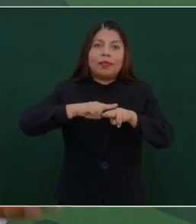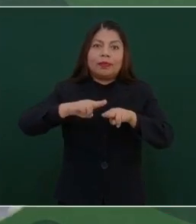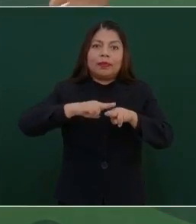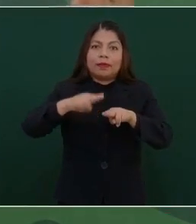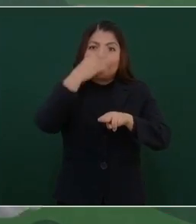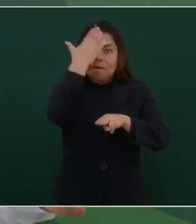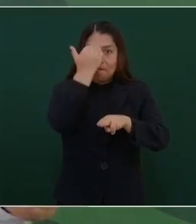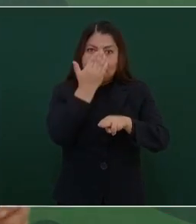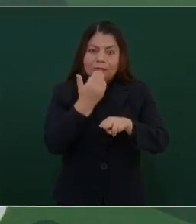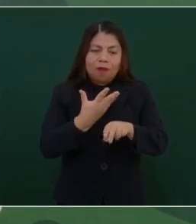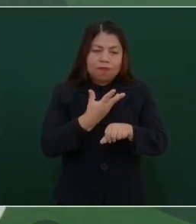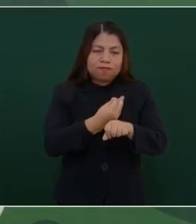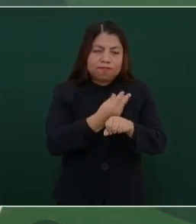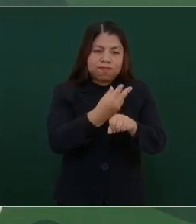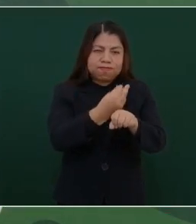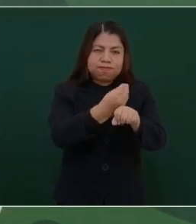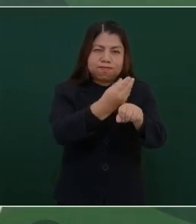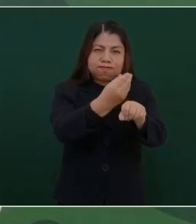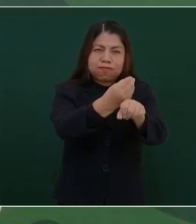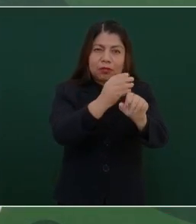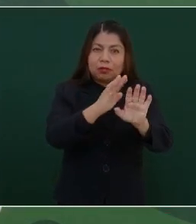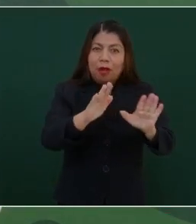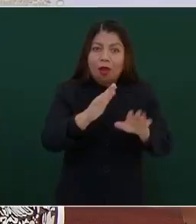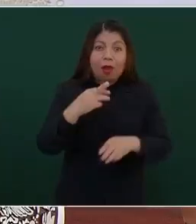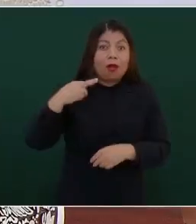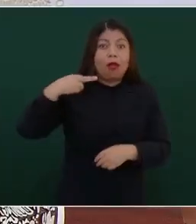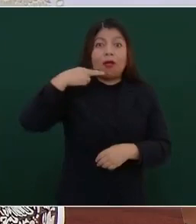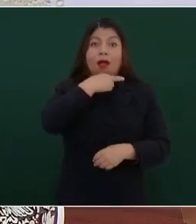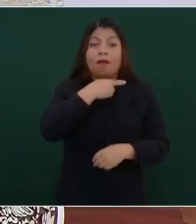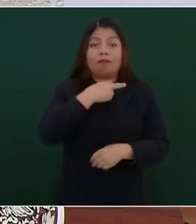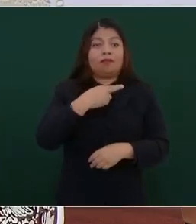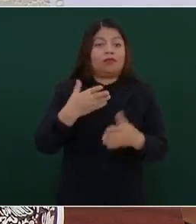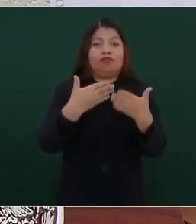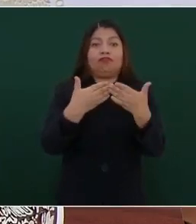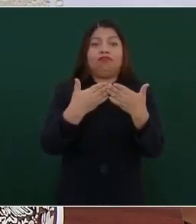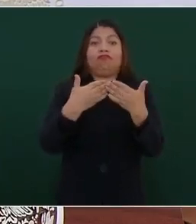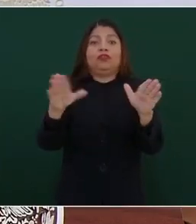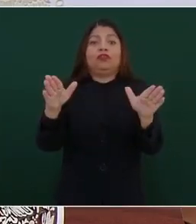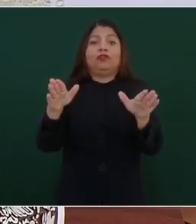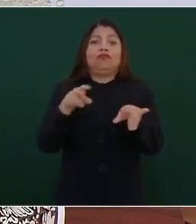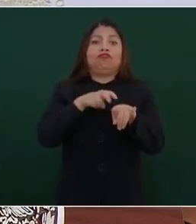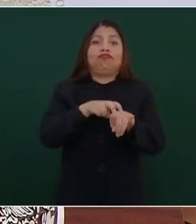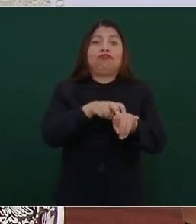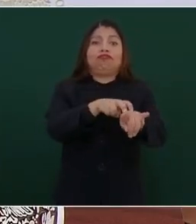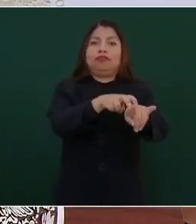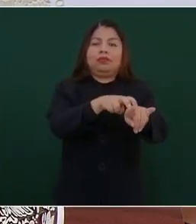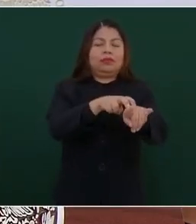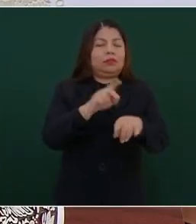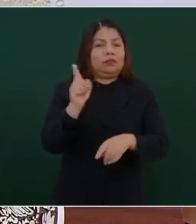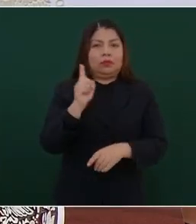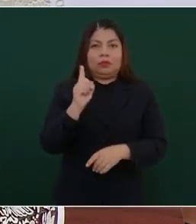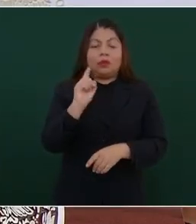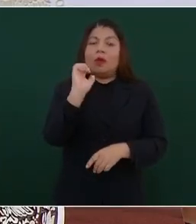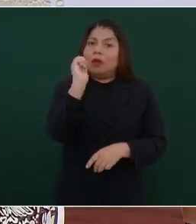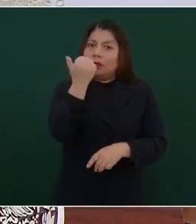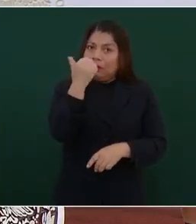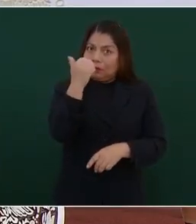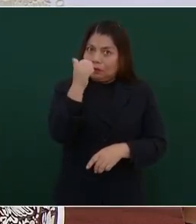inaugurarlo en agosto del año próximo y ya nos vamos en septiembre.